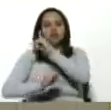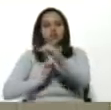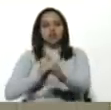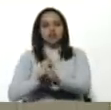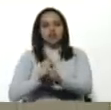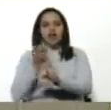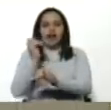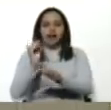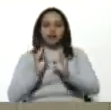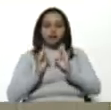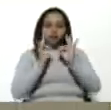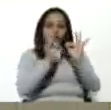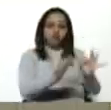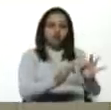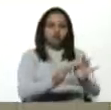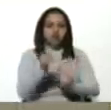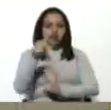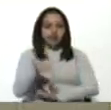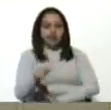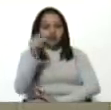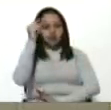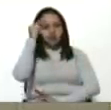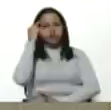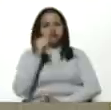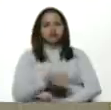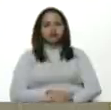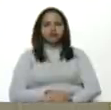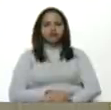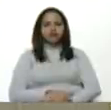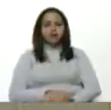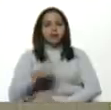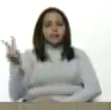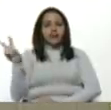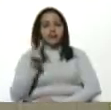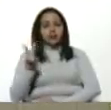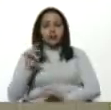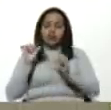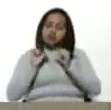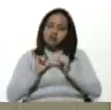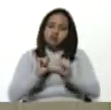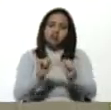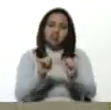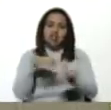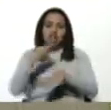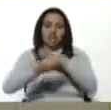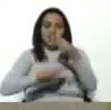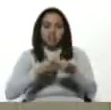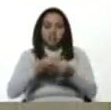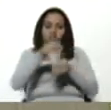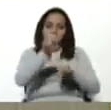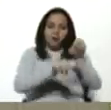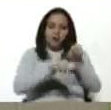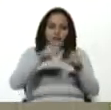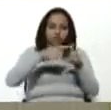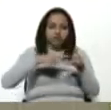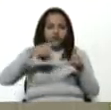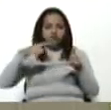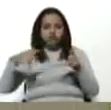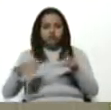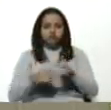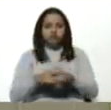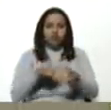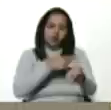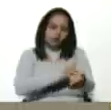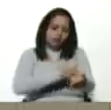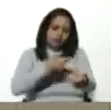que tenemos el día de hoy. Bueno, Venezuela sigue realizando pruebas de forma